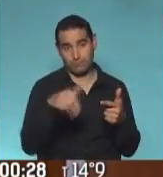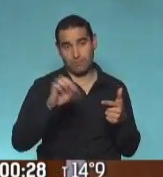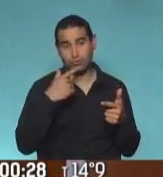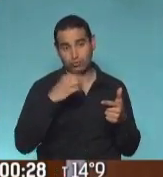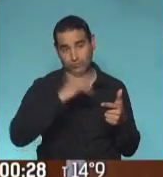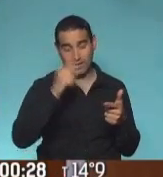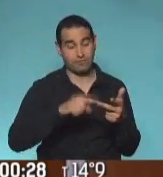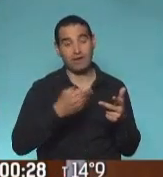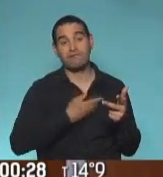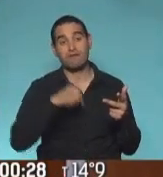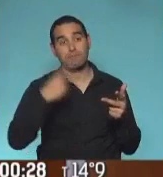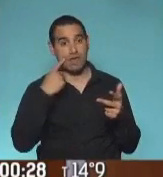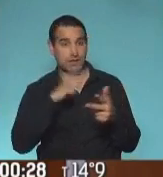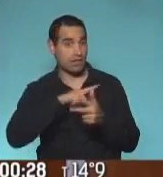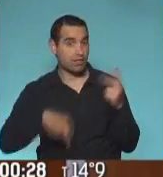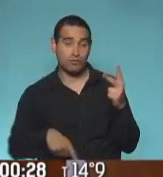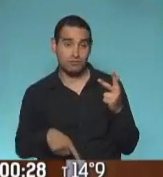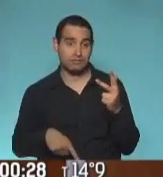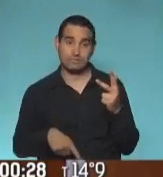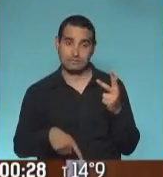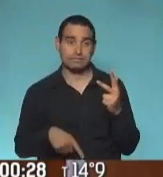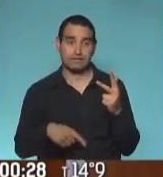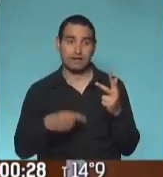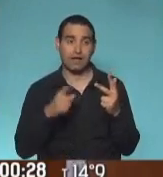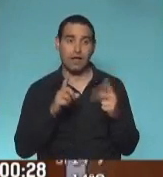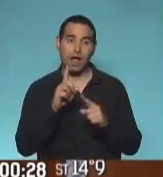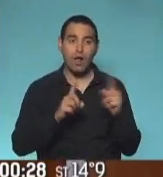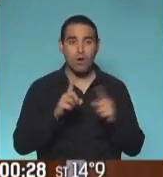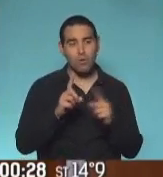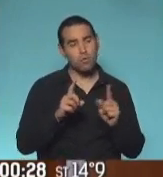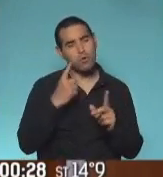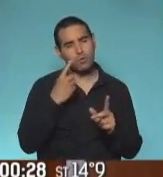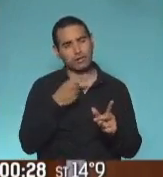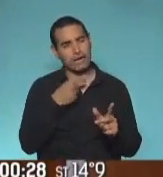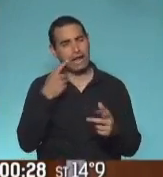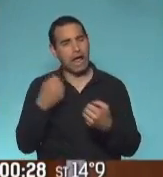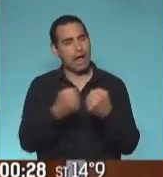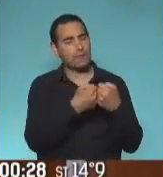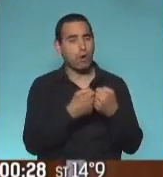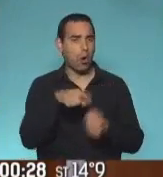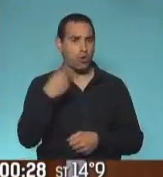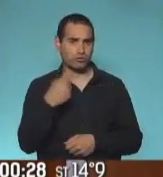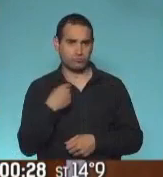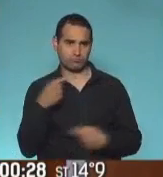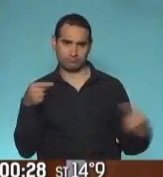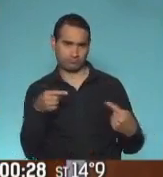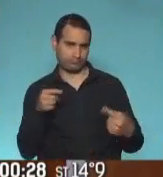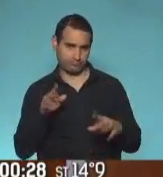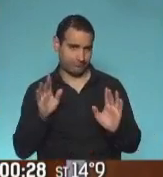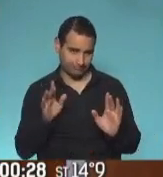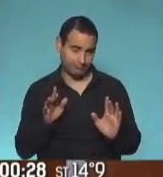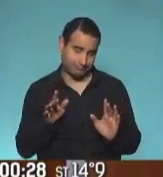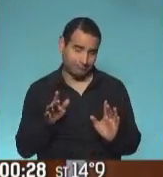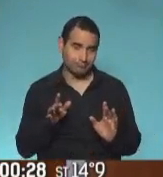Fondo Monetario. Sí. Entonces, los tres tienen algunos incentivos a cooperar en algunas cosas, pero también algunos a no cooperar. Exactamente.